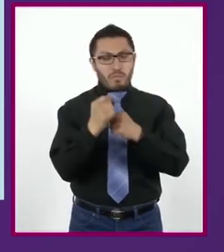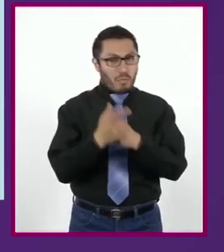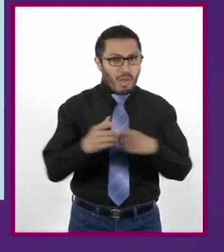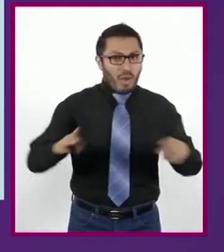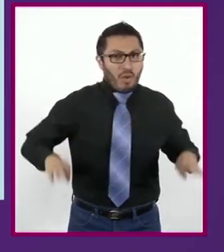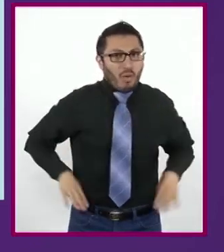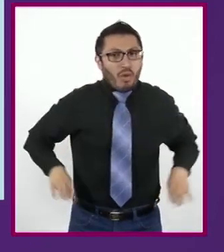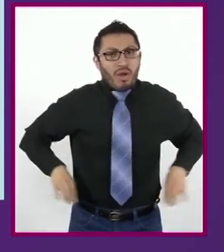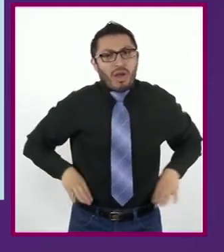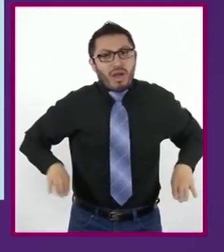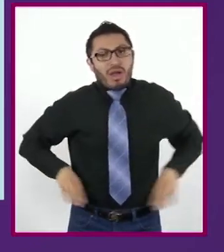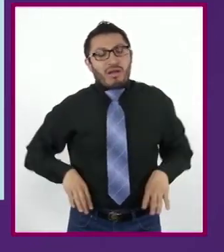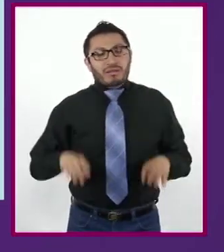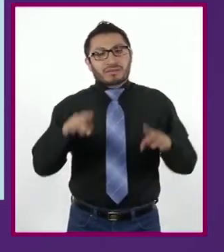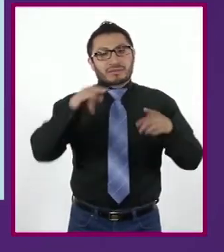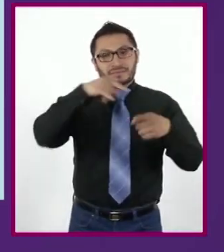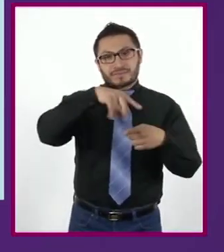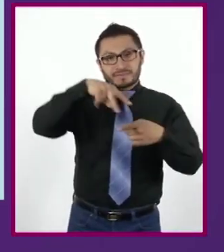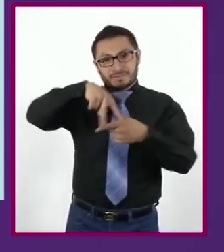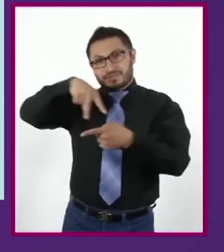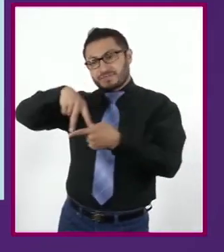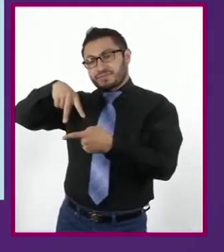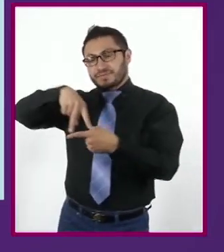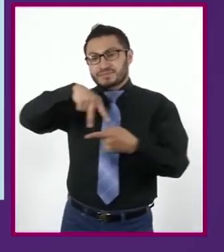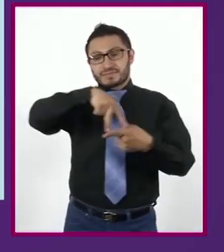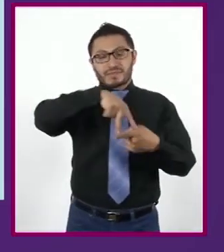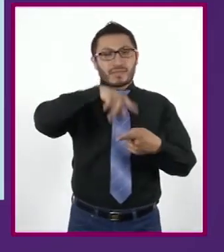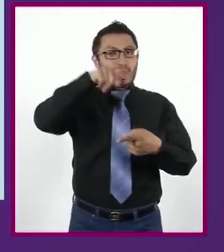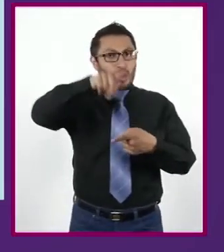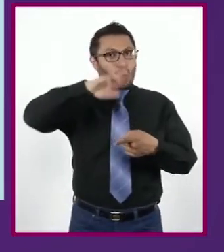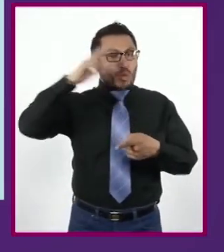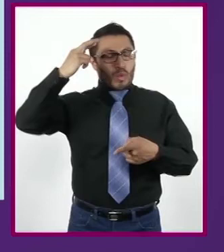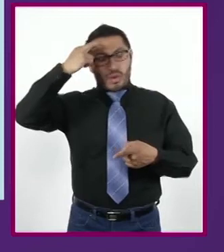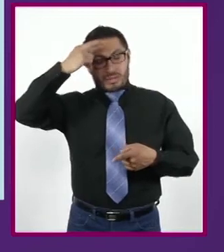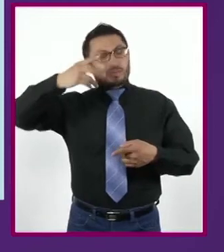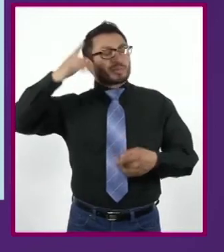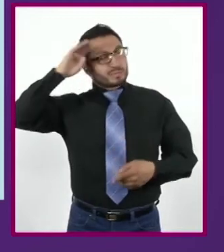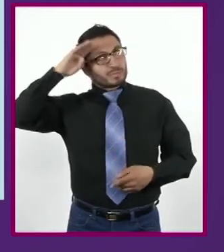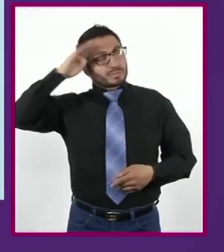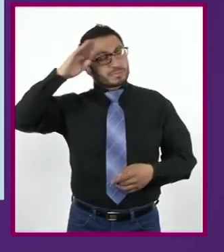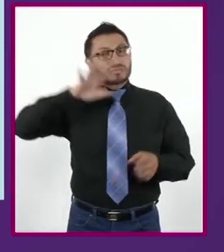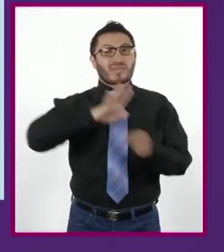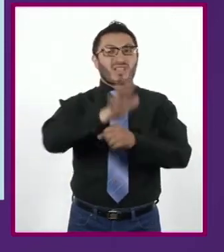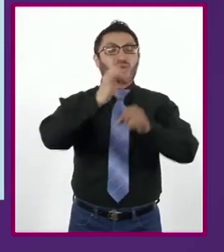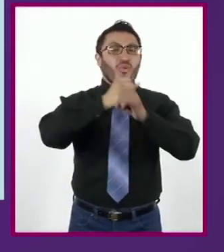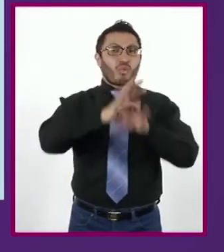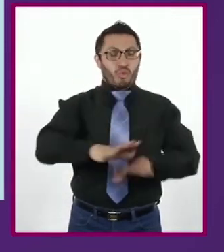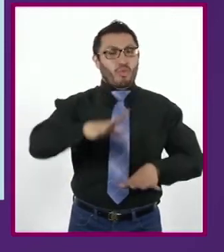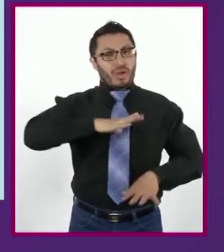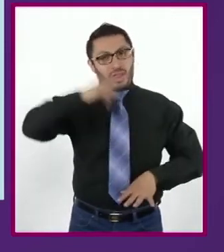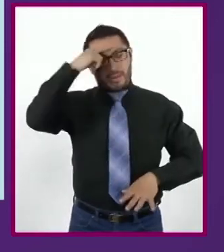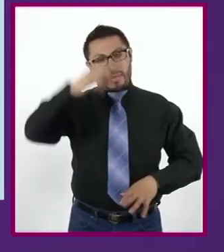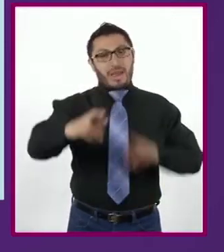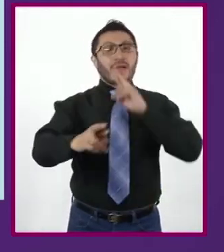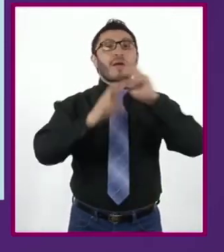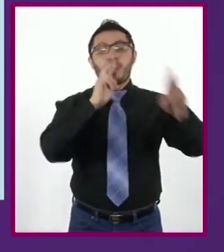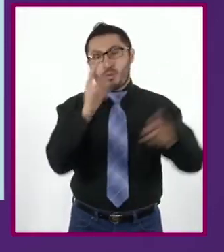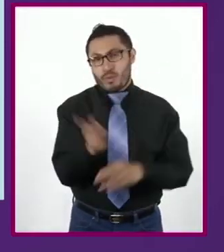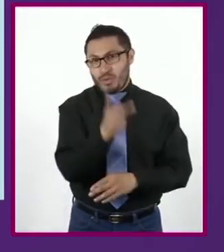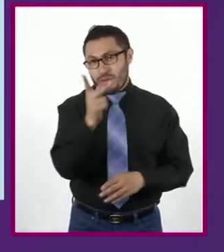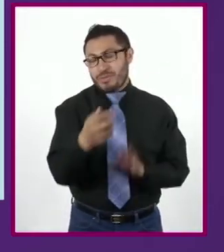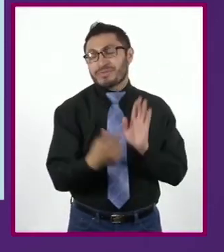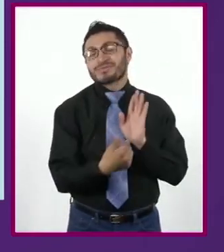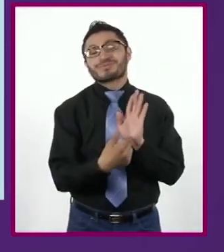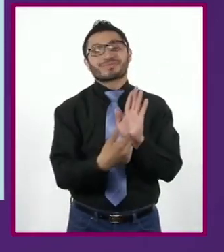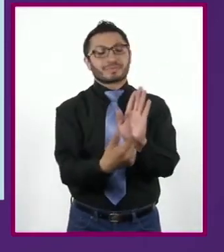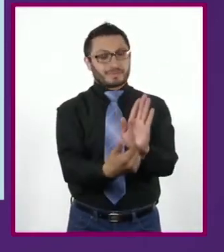congruencia de triángulos. Así que pregúntense, ¿con qué información contamos para resolver la pregunta